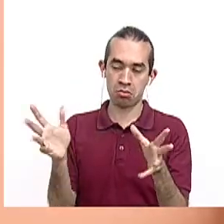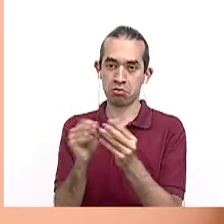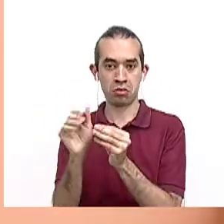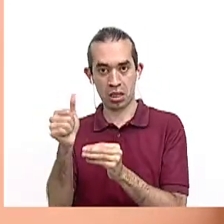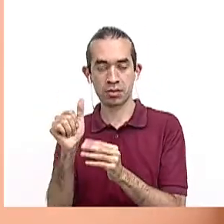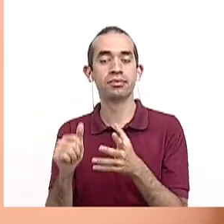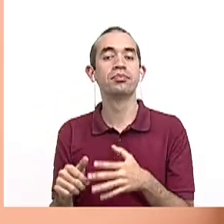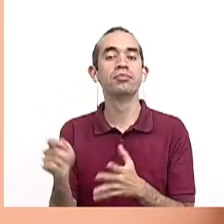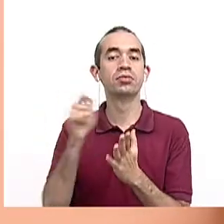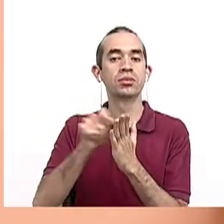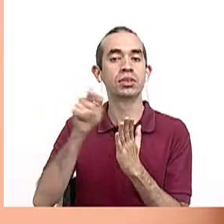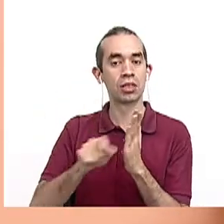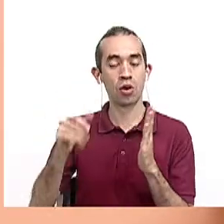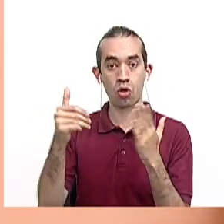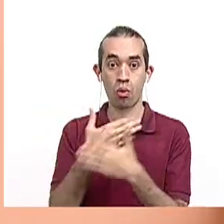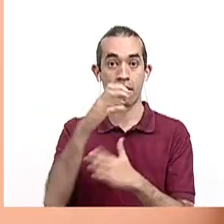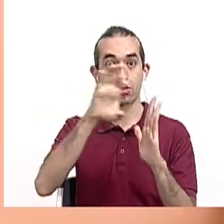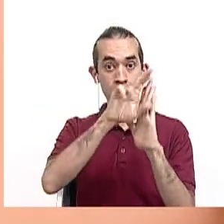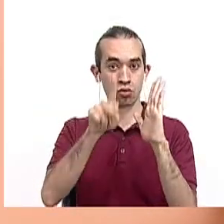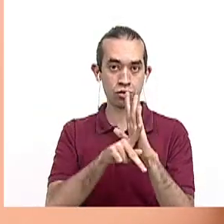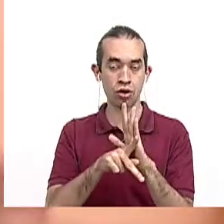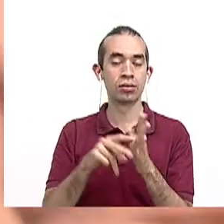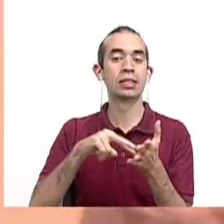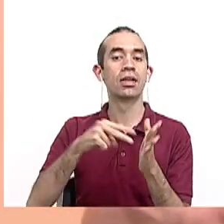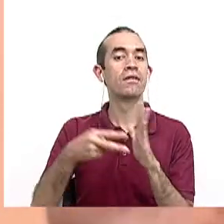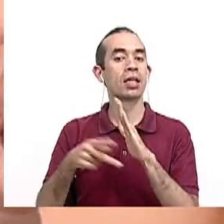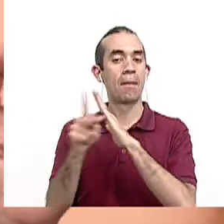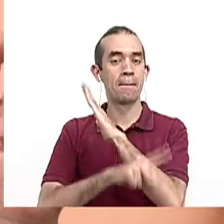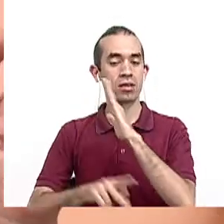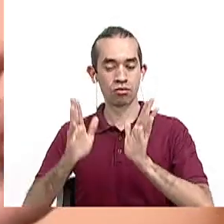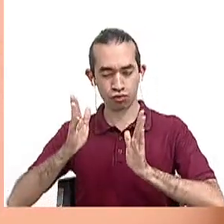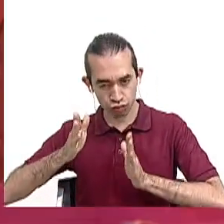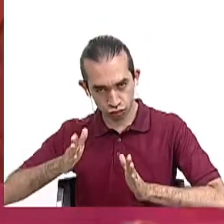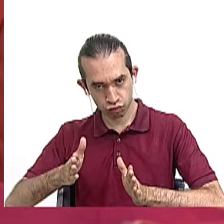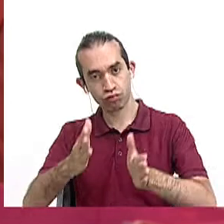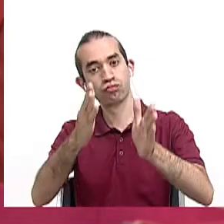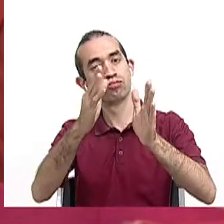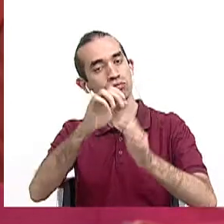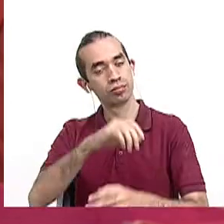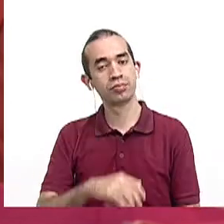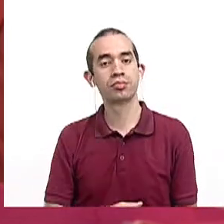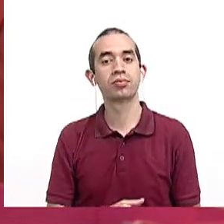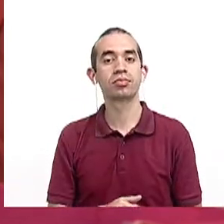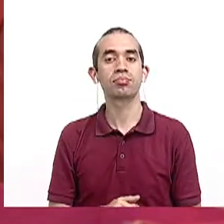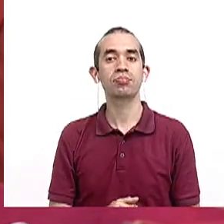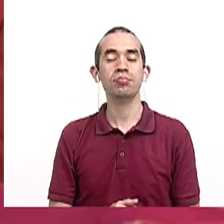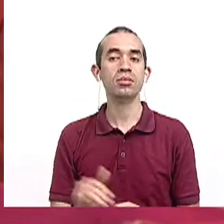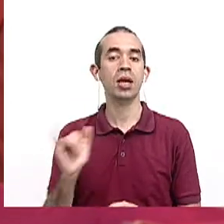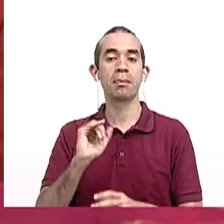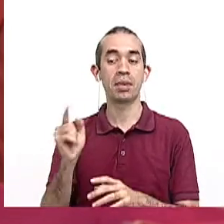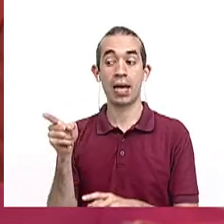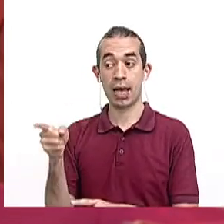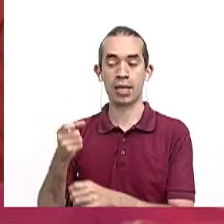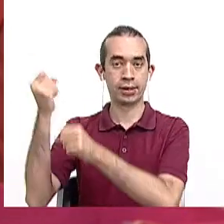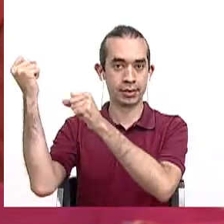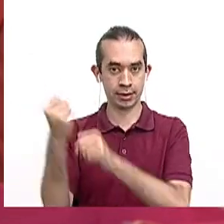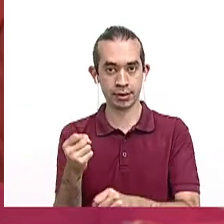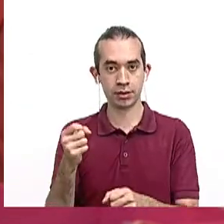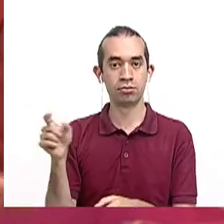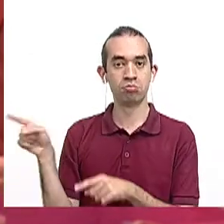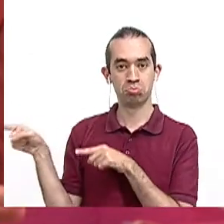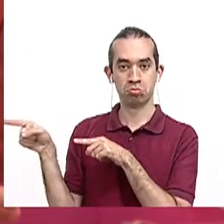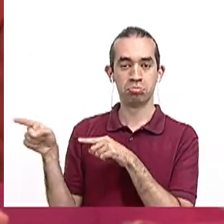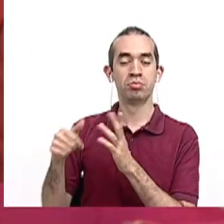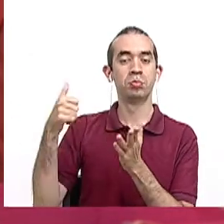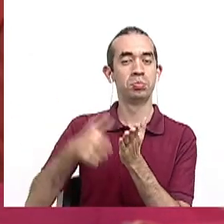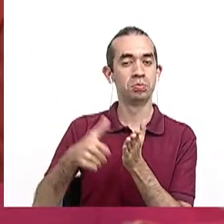nueva Constitución, que hizo que el país caminara a otra dirección. Creó también el Tribunal Supremo de Elecciones, que es